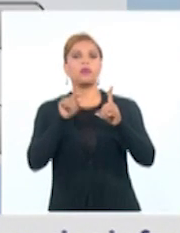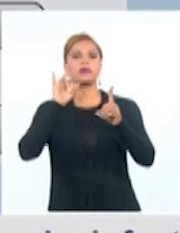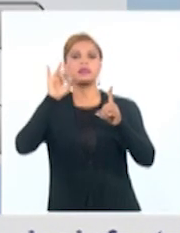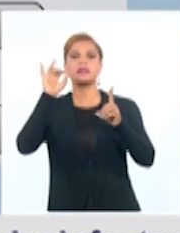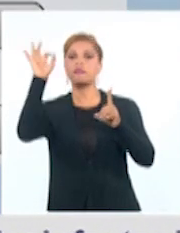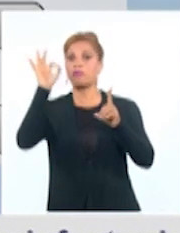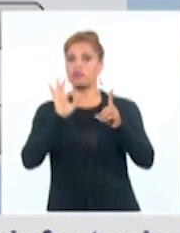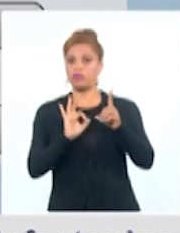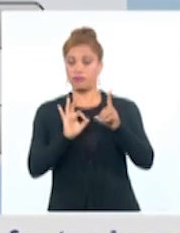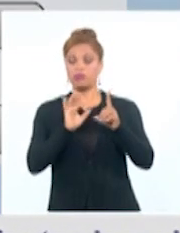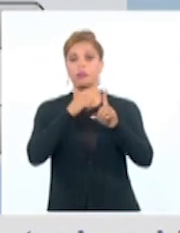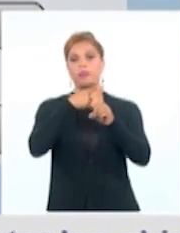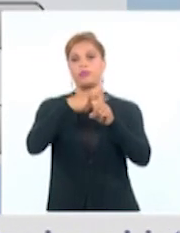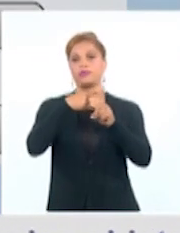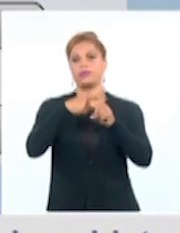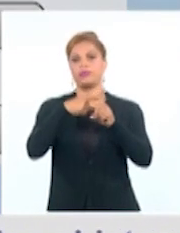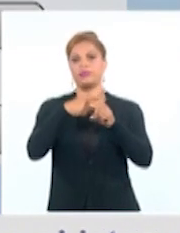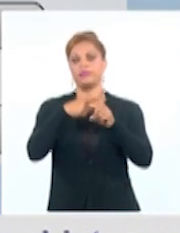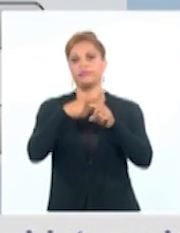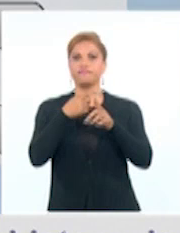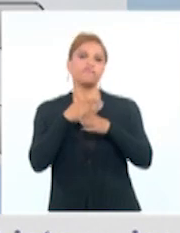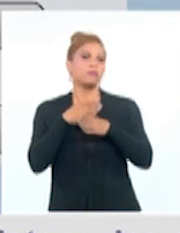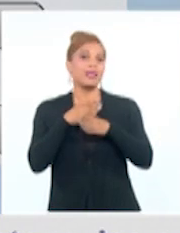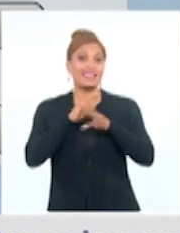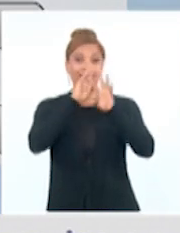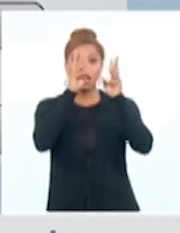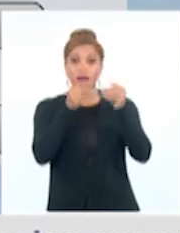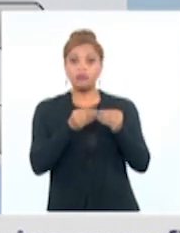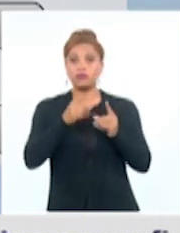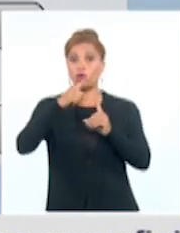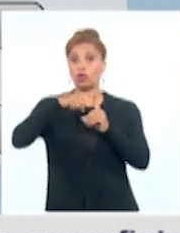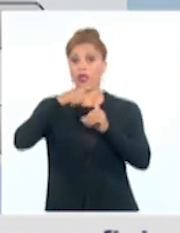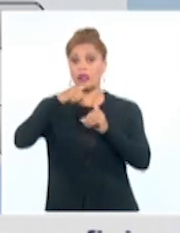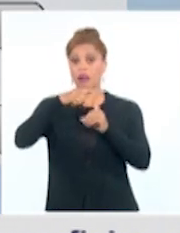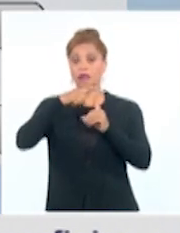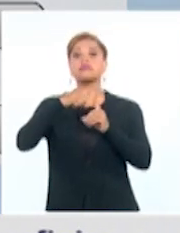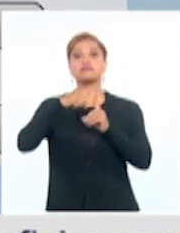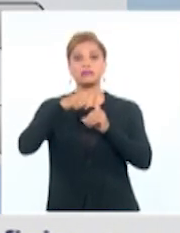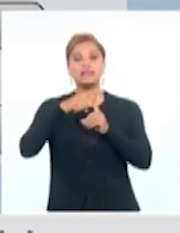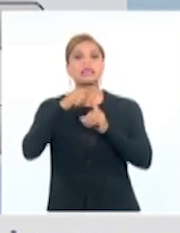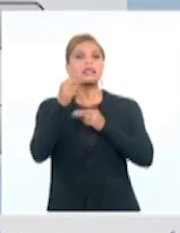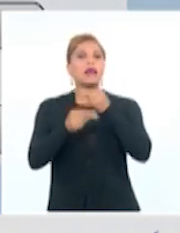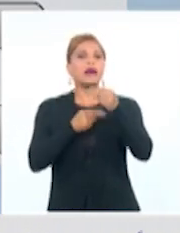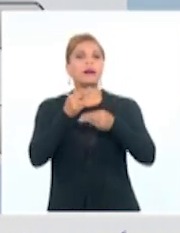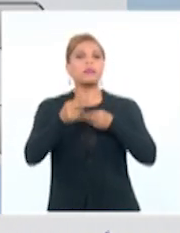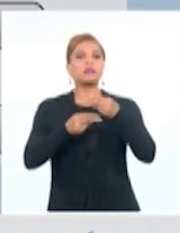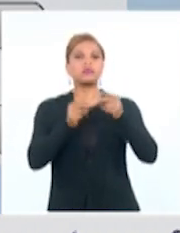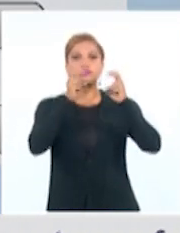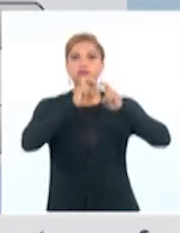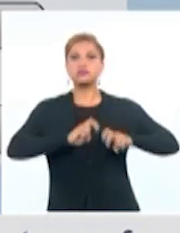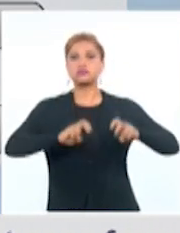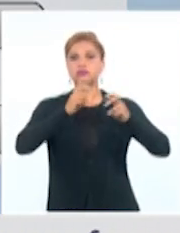6,7%. Esto hace que ya en el acumulado pues se han procesado en Cuba